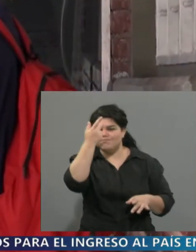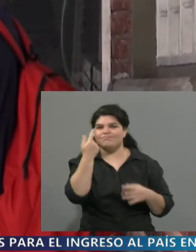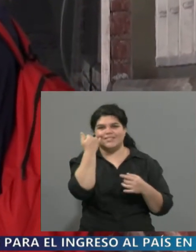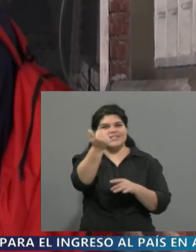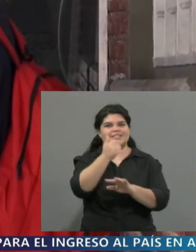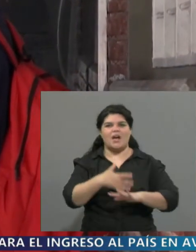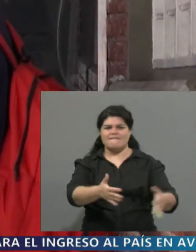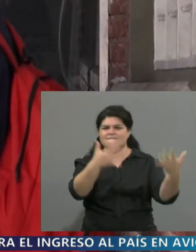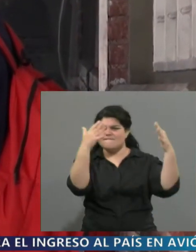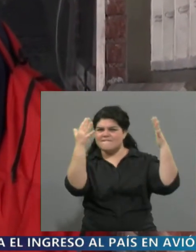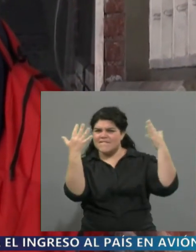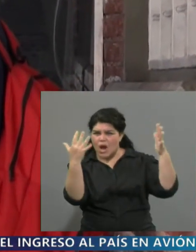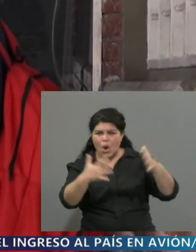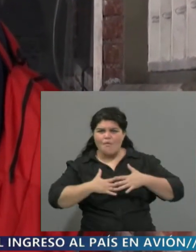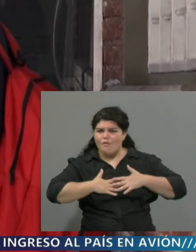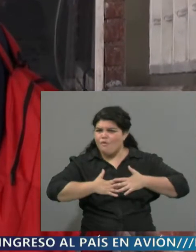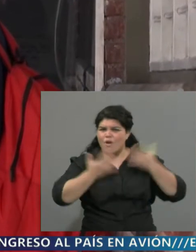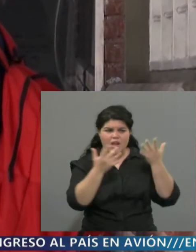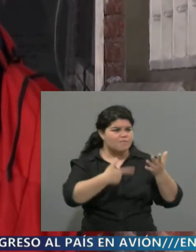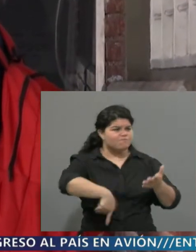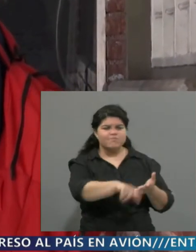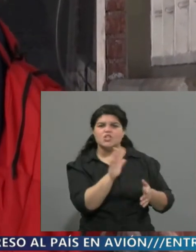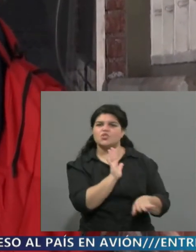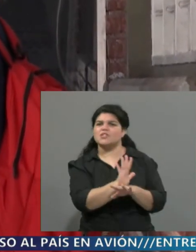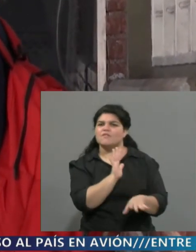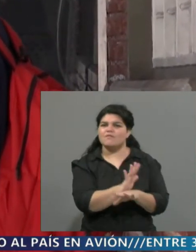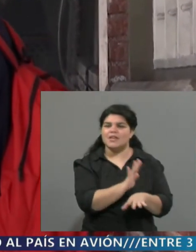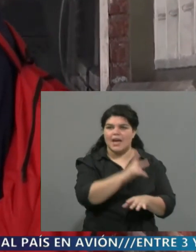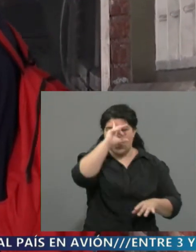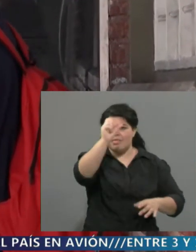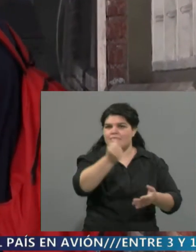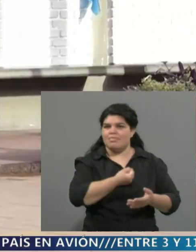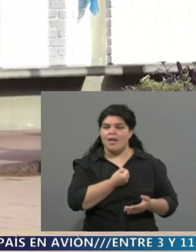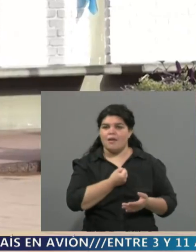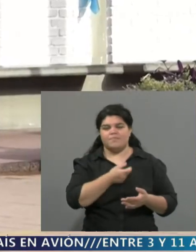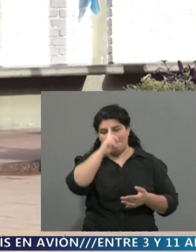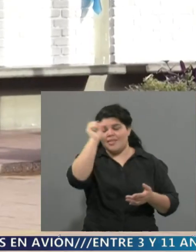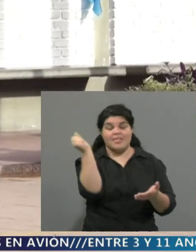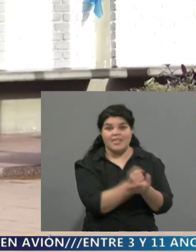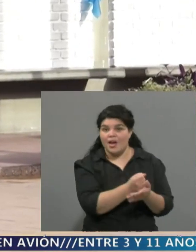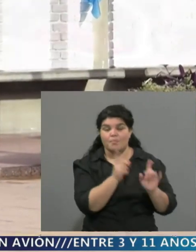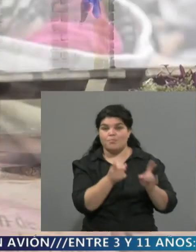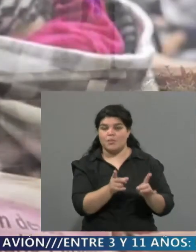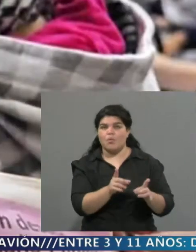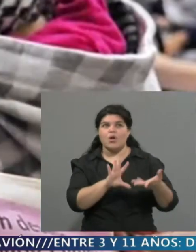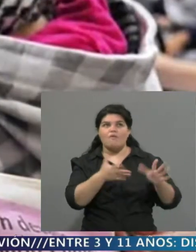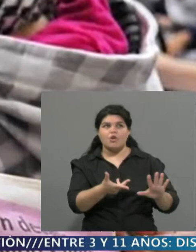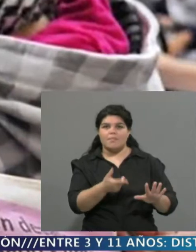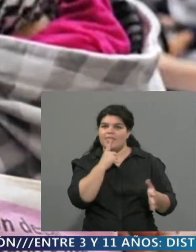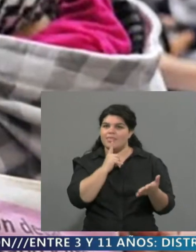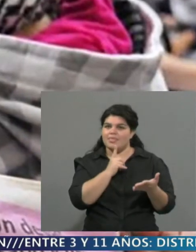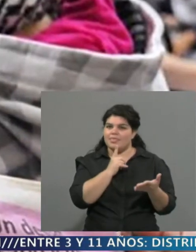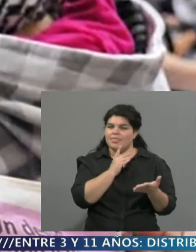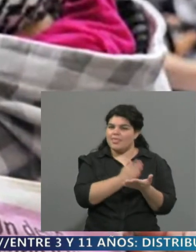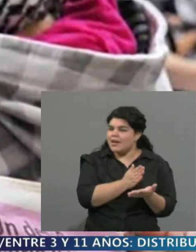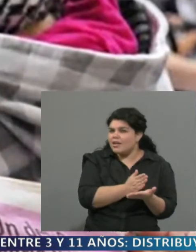porque significa una apropiación de la idea de la educación sexual como un derecho, no como una imposición, no